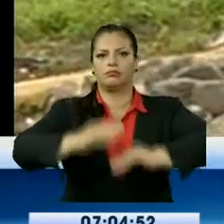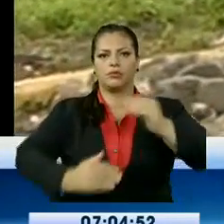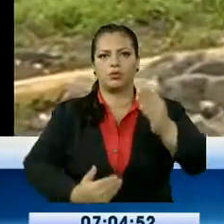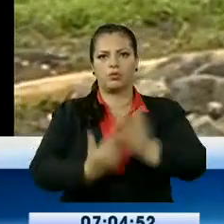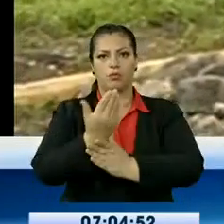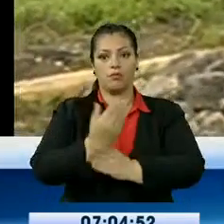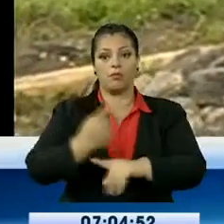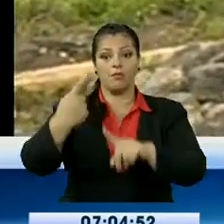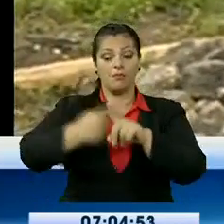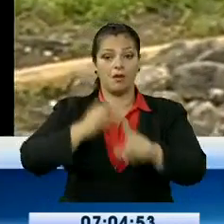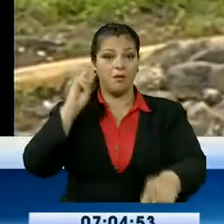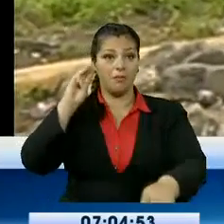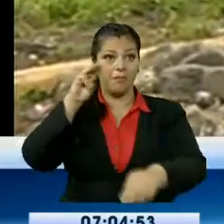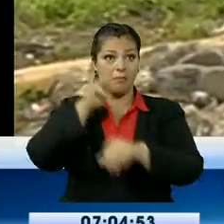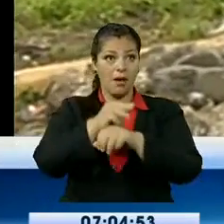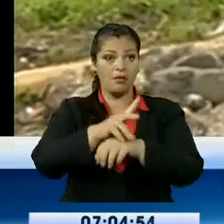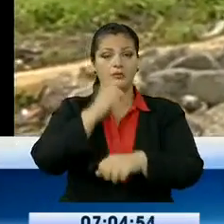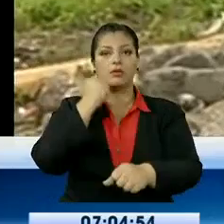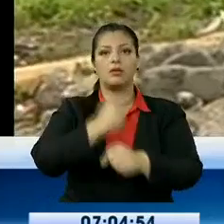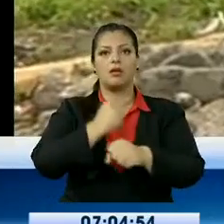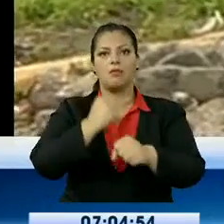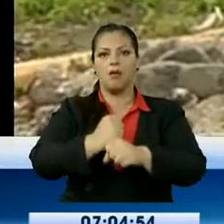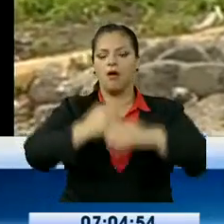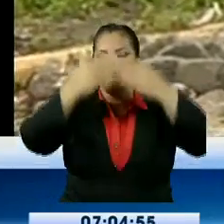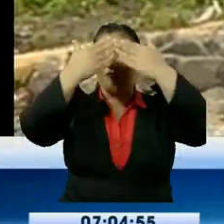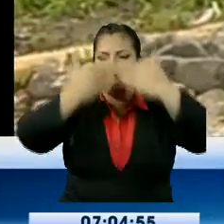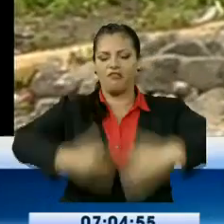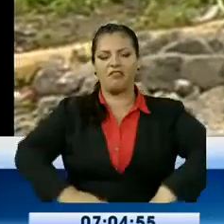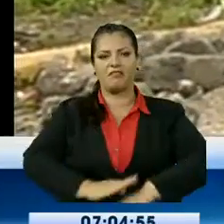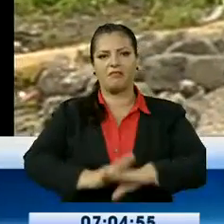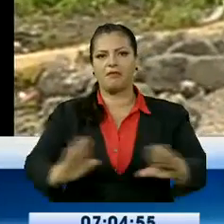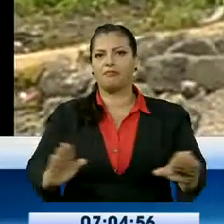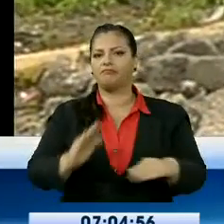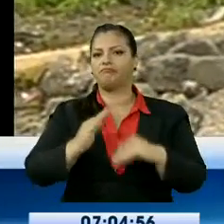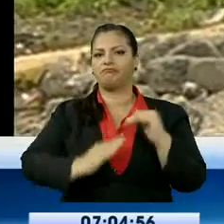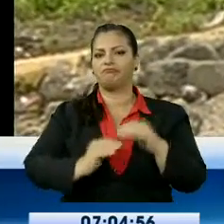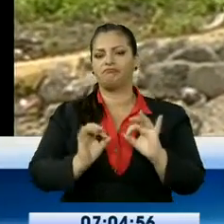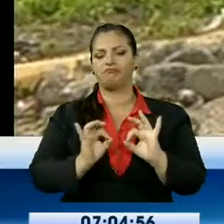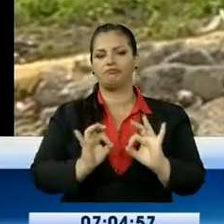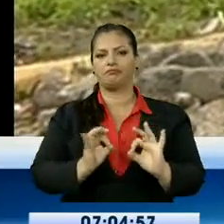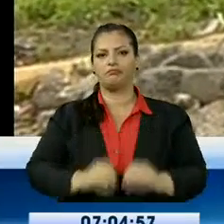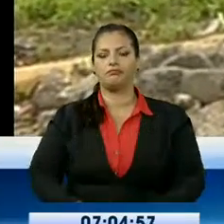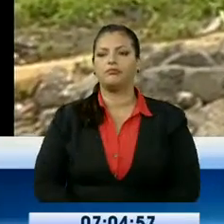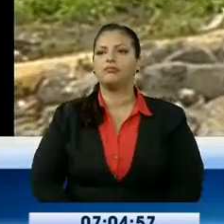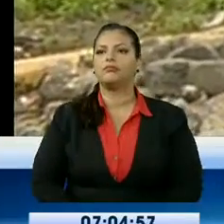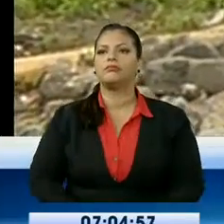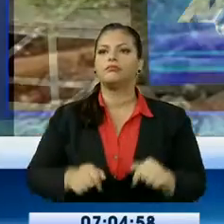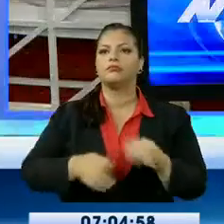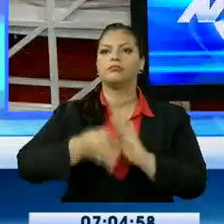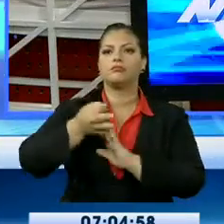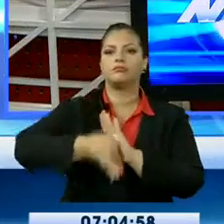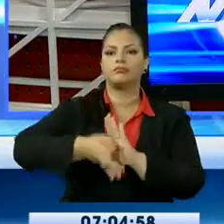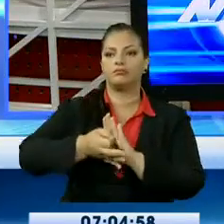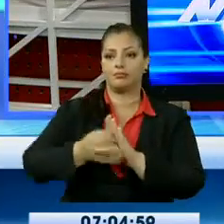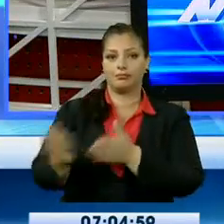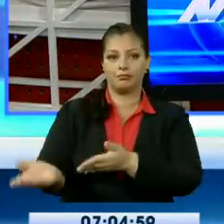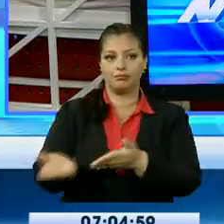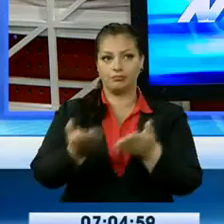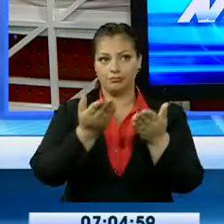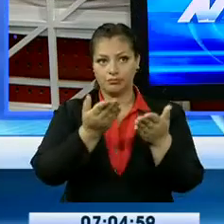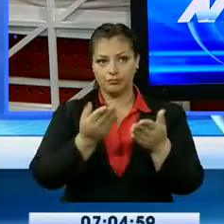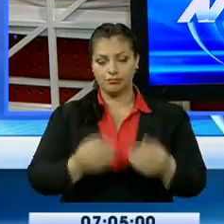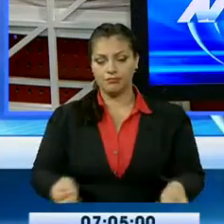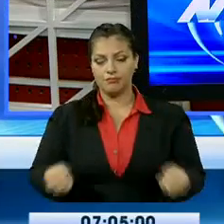el director, a su normalidad. Es la información que detallamos esta mañana desde el Cantón Durán. Ustedes continúan desde estudios con